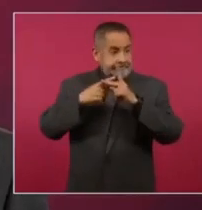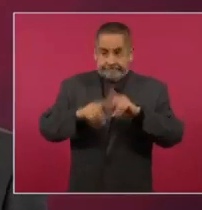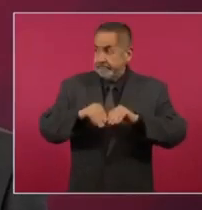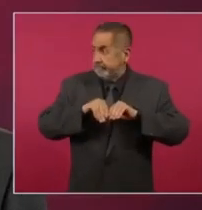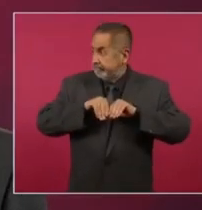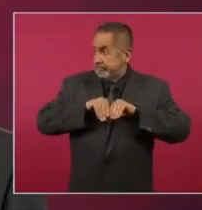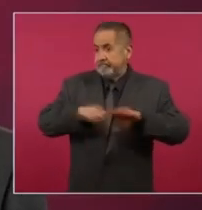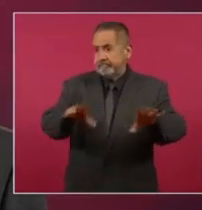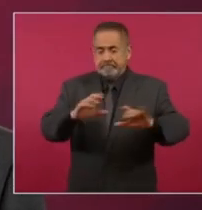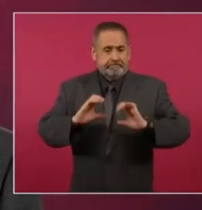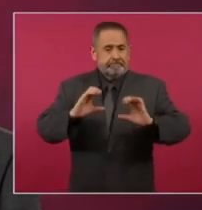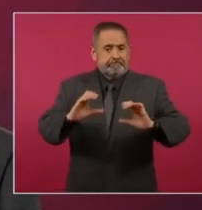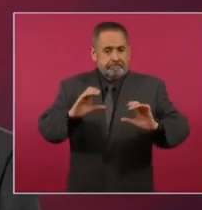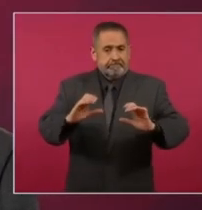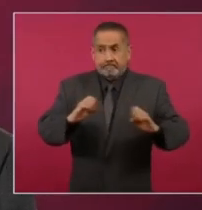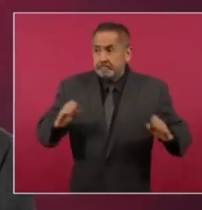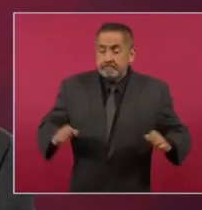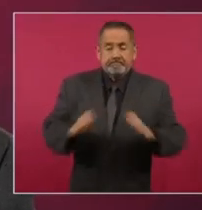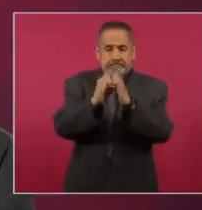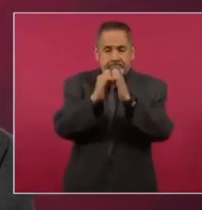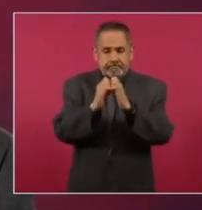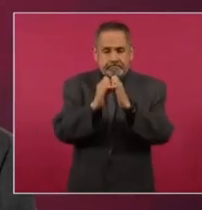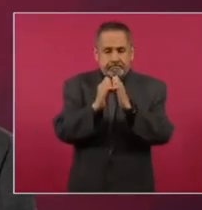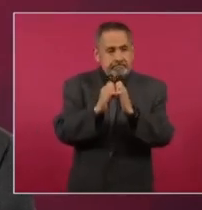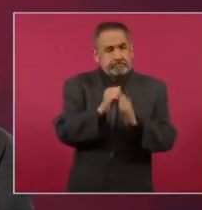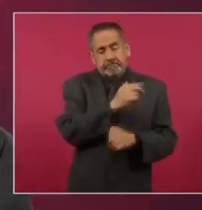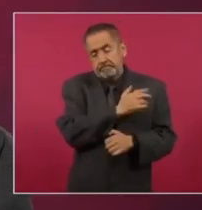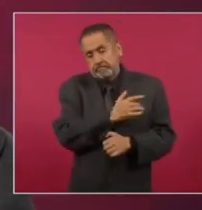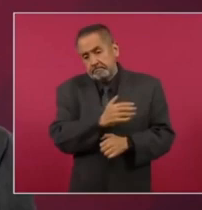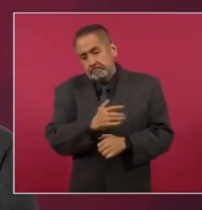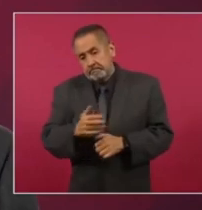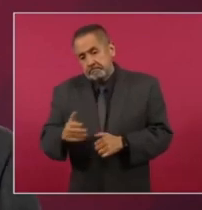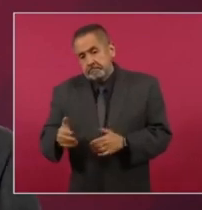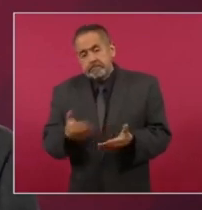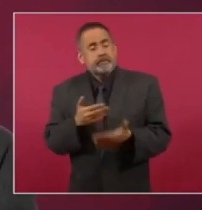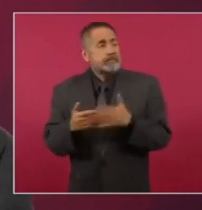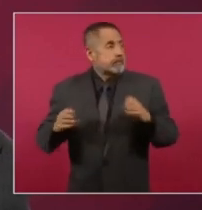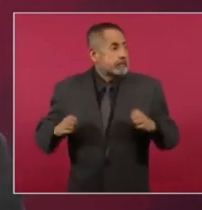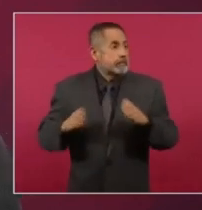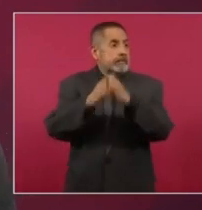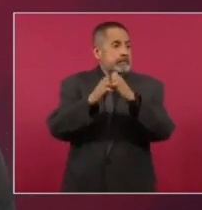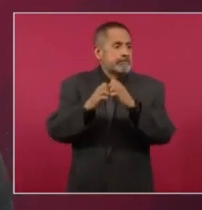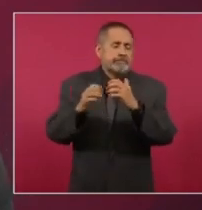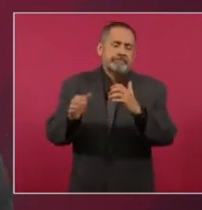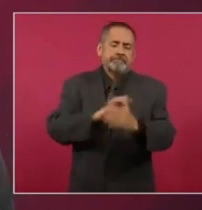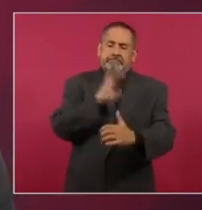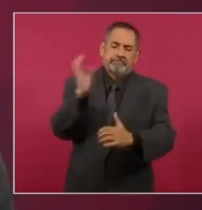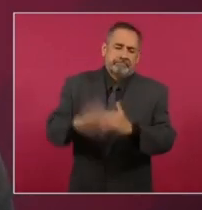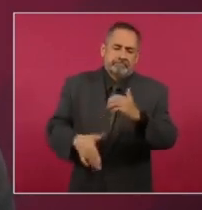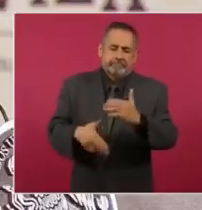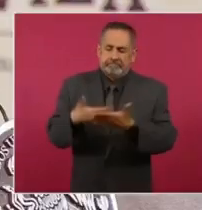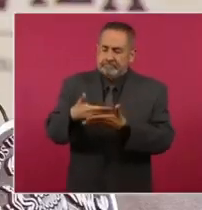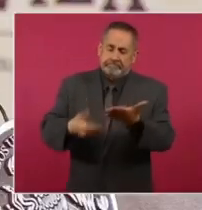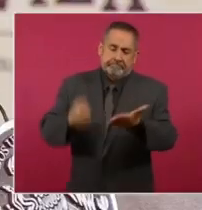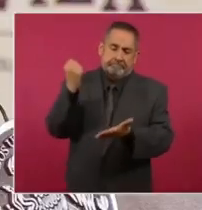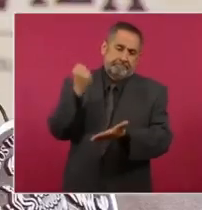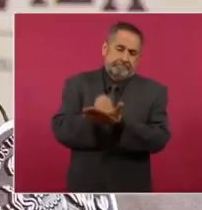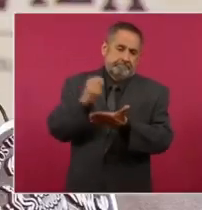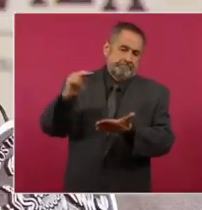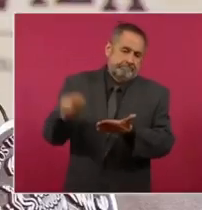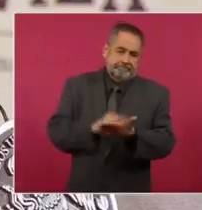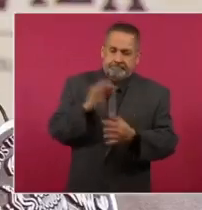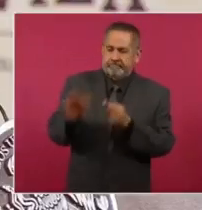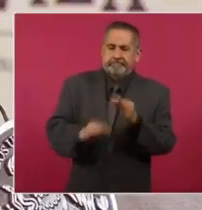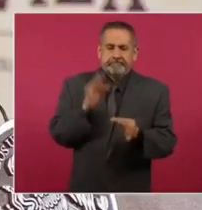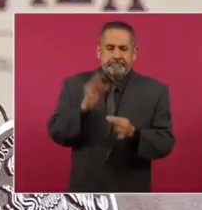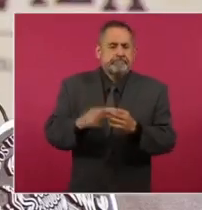la situación de emergencia sanitaria asociada a COVID-19. En consecuencia, con este decreto que pone